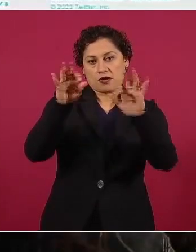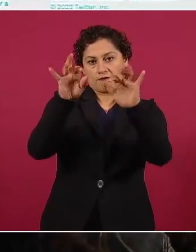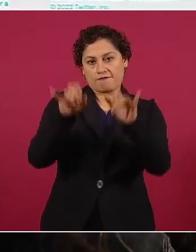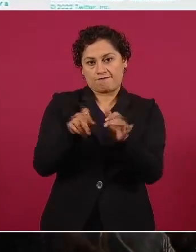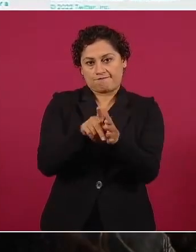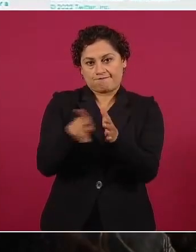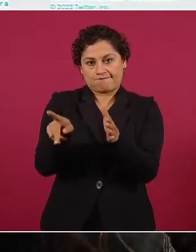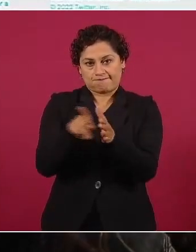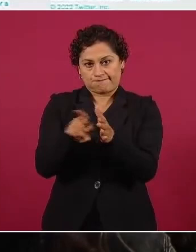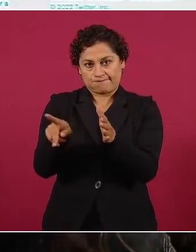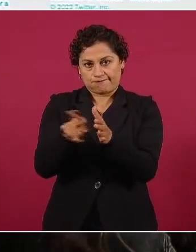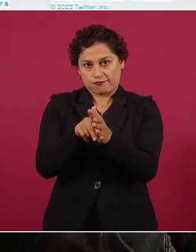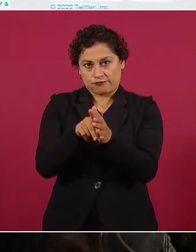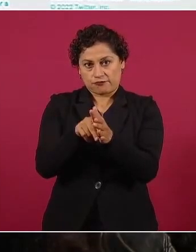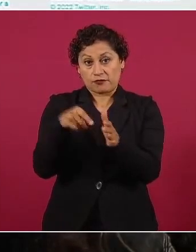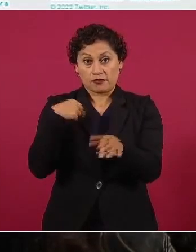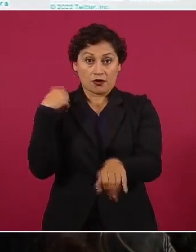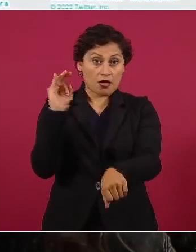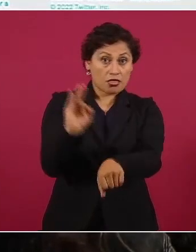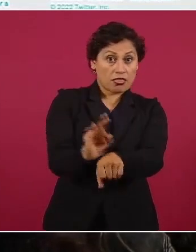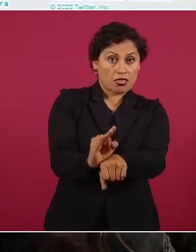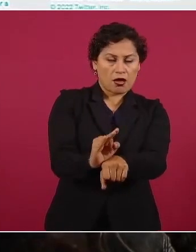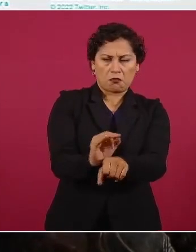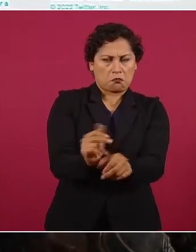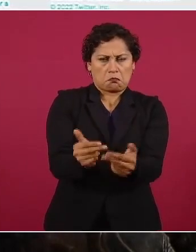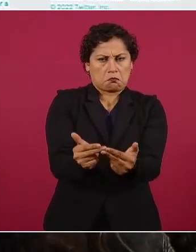ni de favorecer a nadie